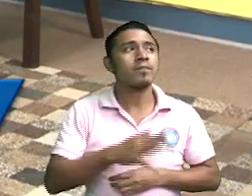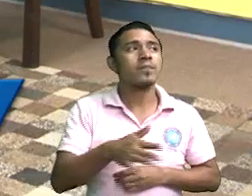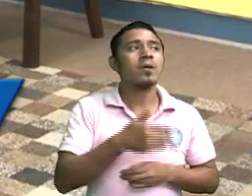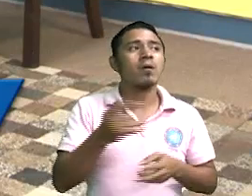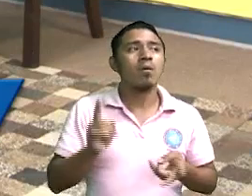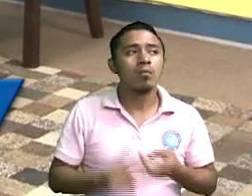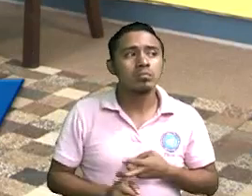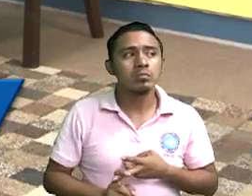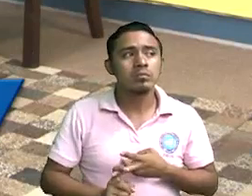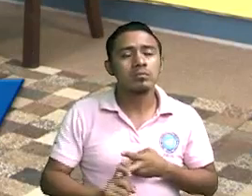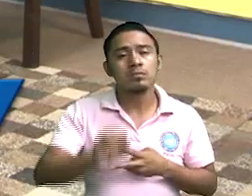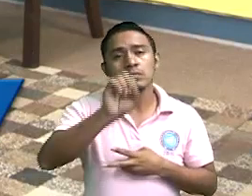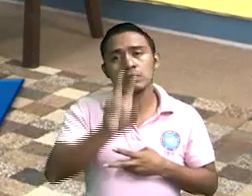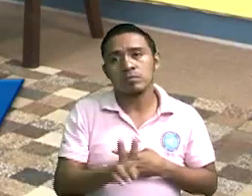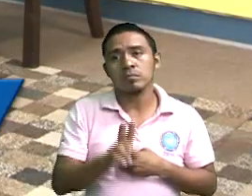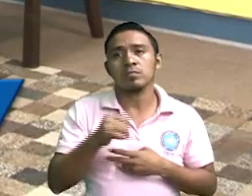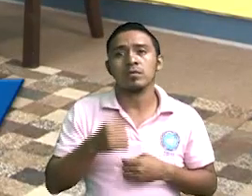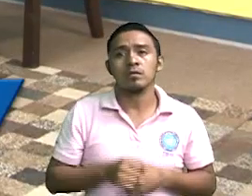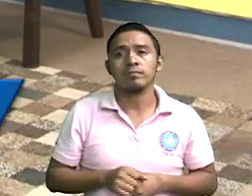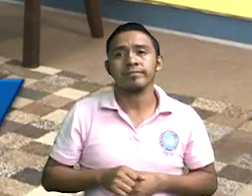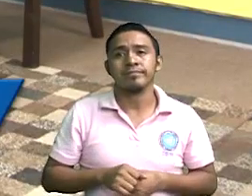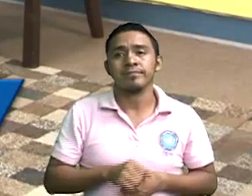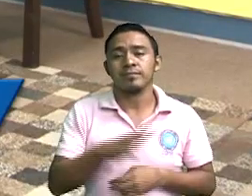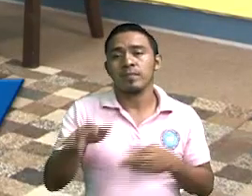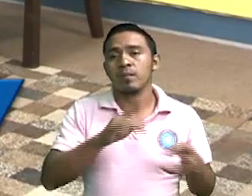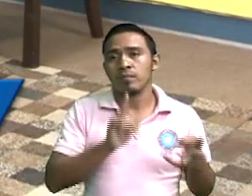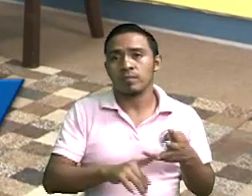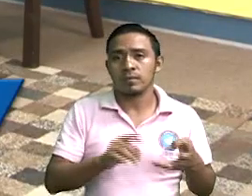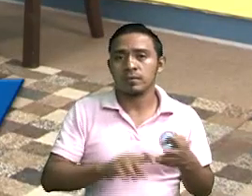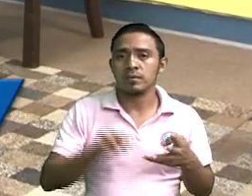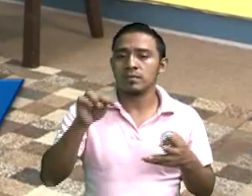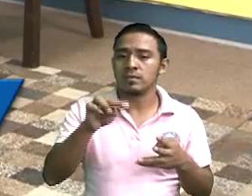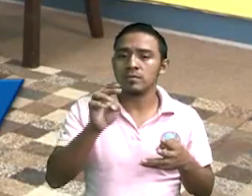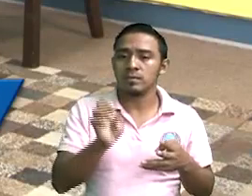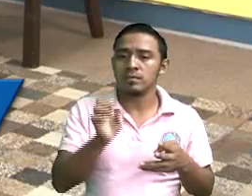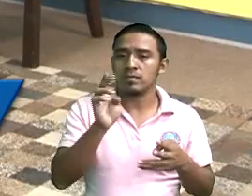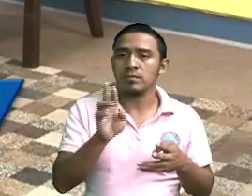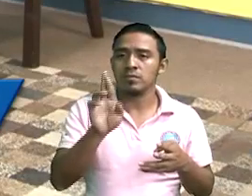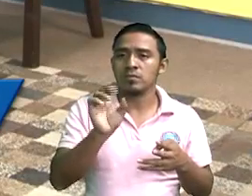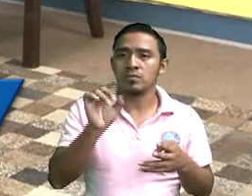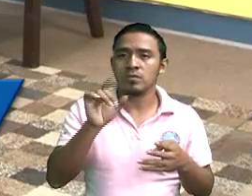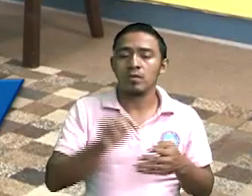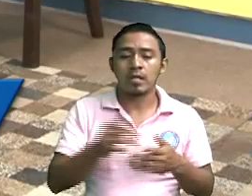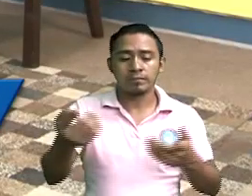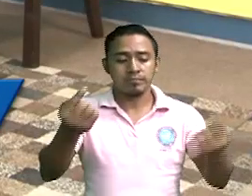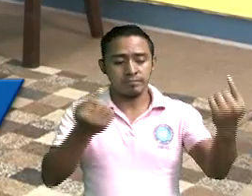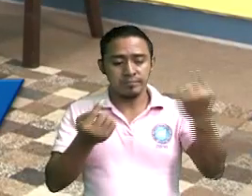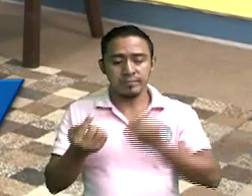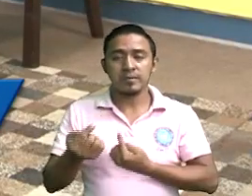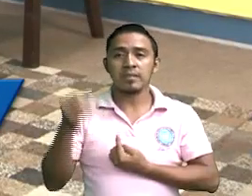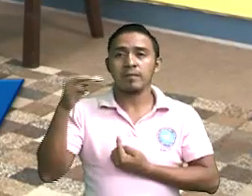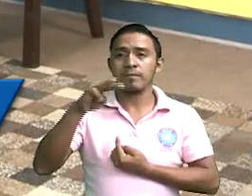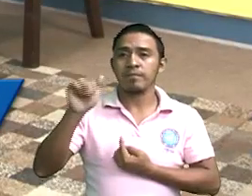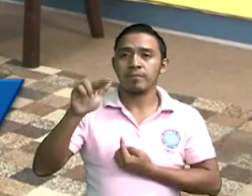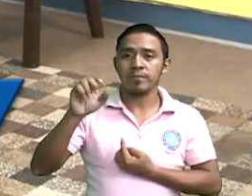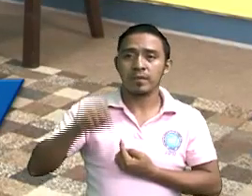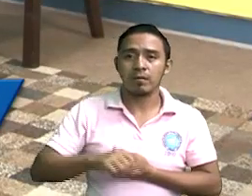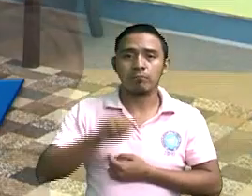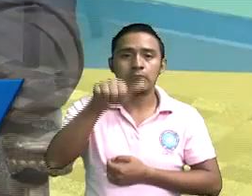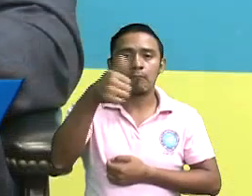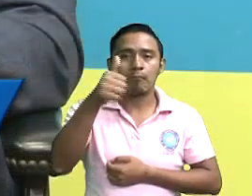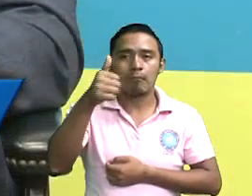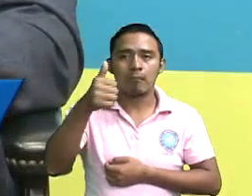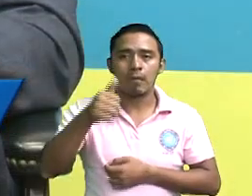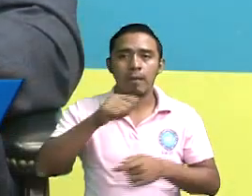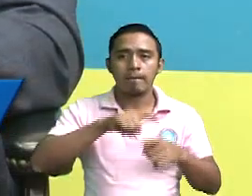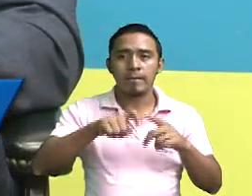un segundo nivel, luego se refieren al neurólogo. Es común que cuando me llegan al Manolo Morales ya han tenido 6,